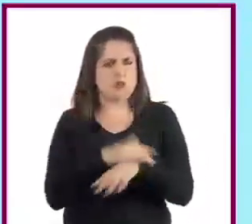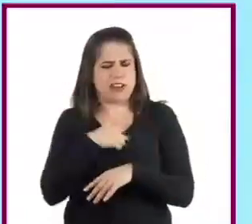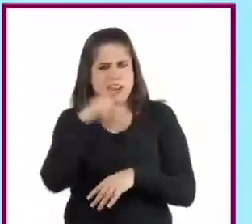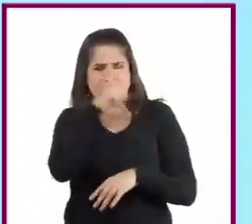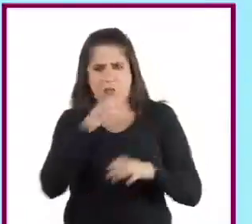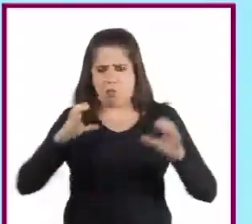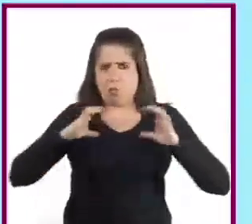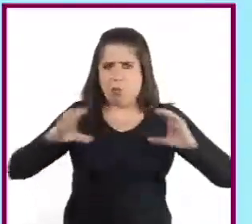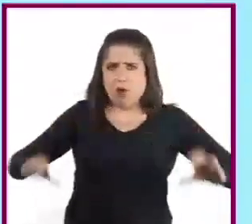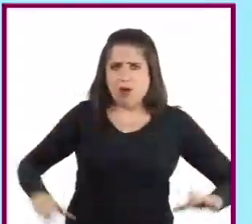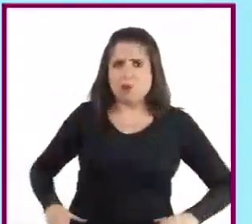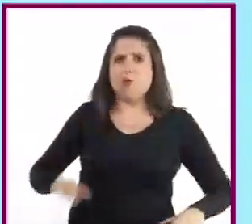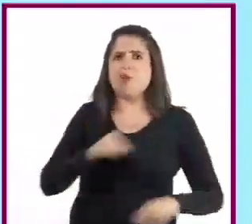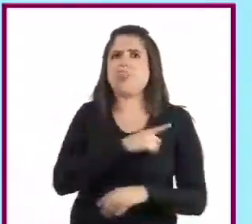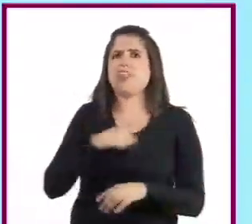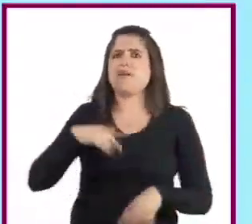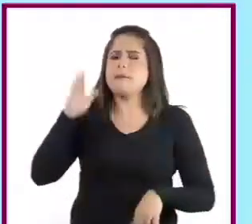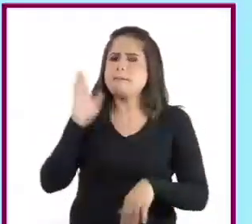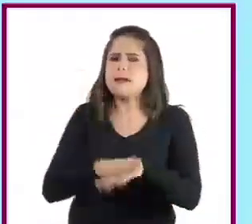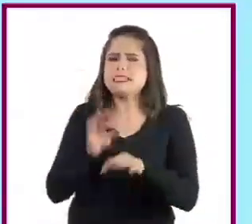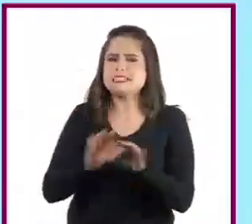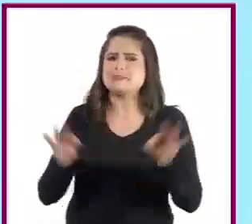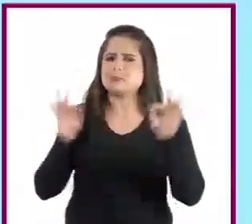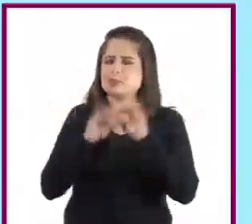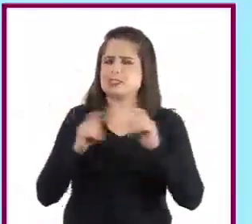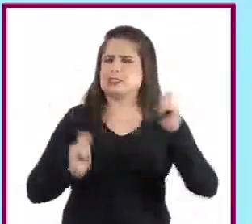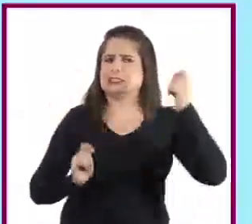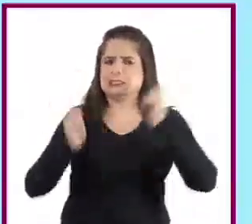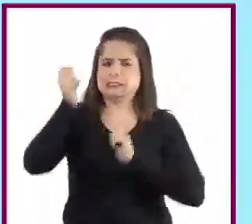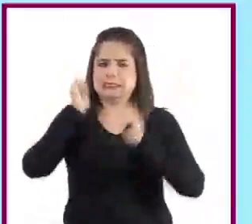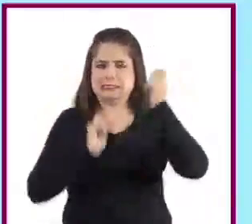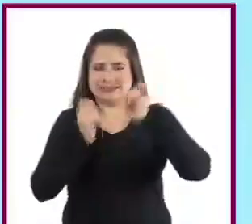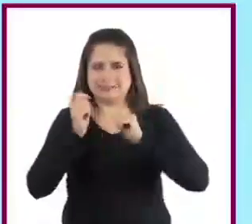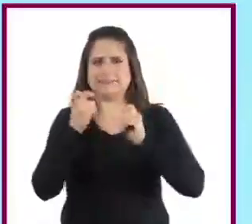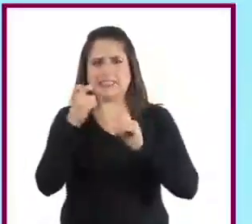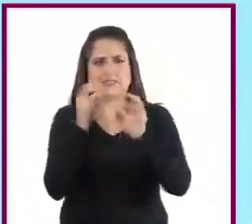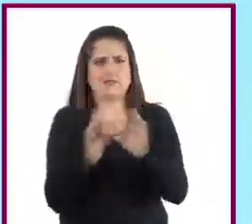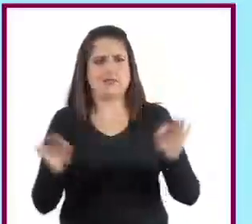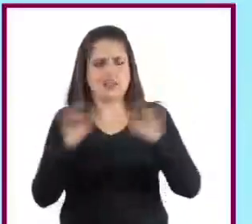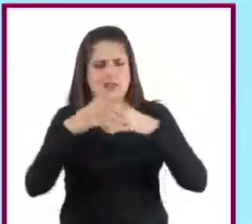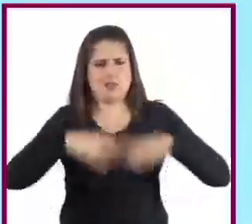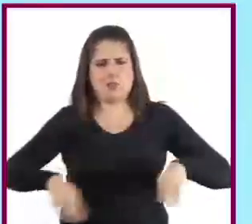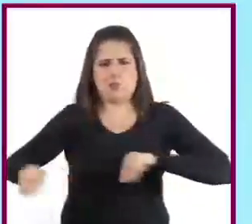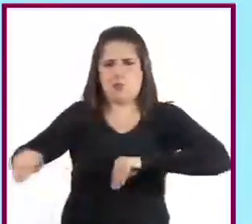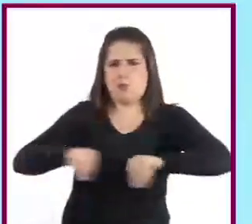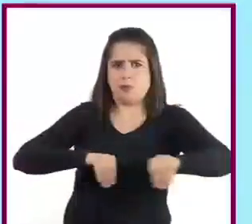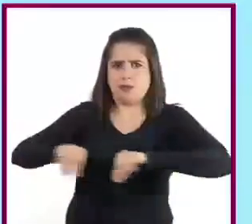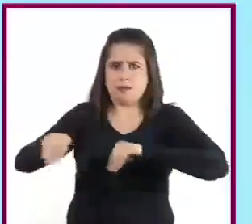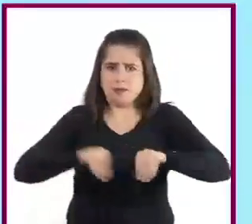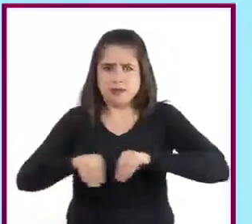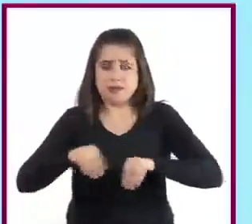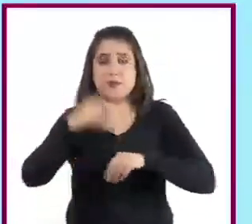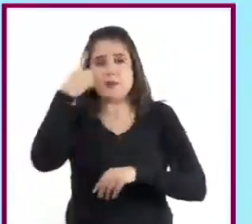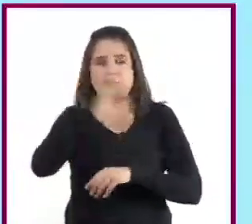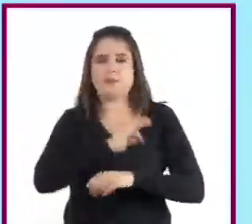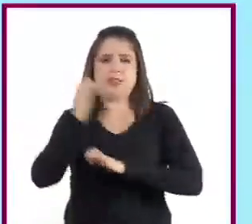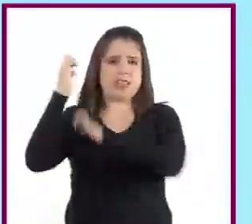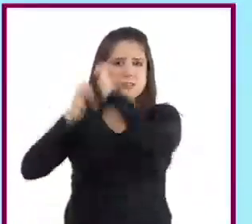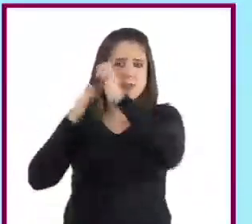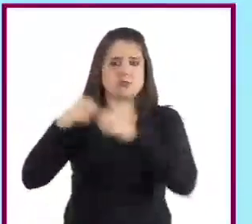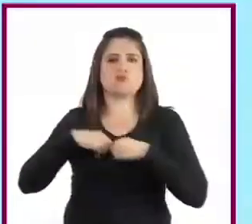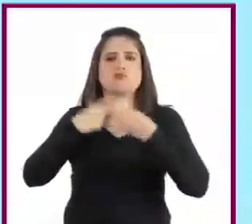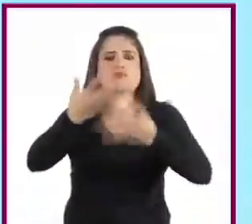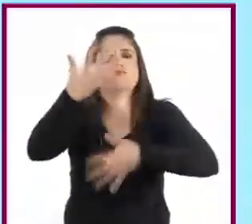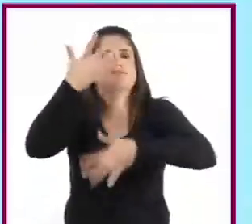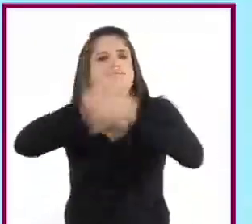lenguaje corporal debe ser intencionado? Para conocer la importancia de los movimientos corporales al momento de expresarnos